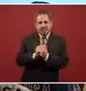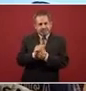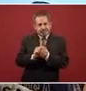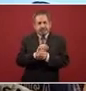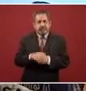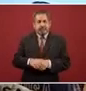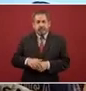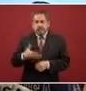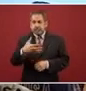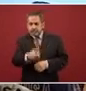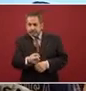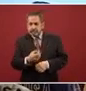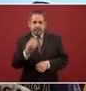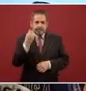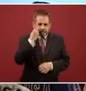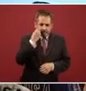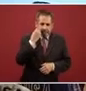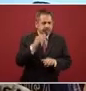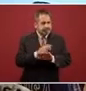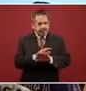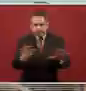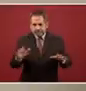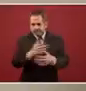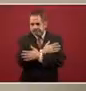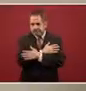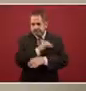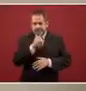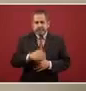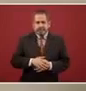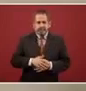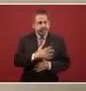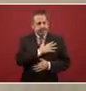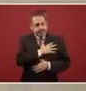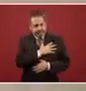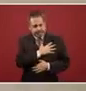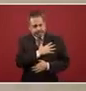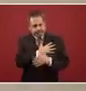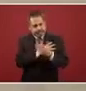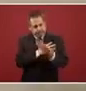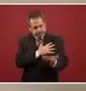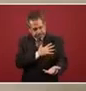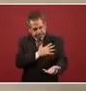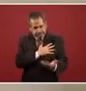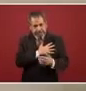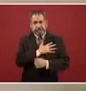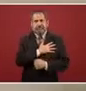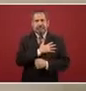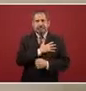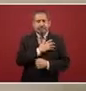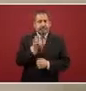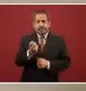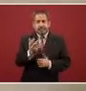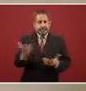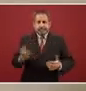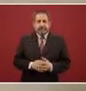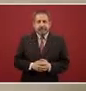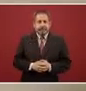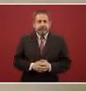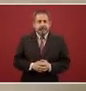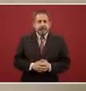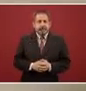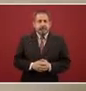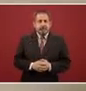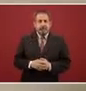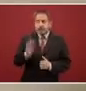saludar de mano, de beso o de abrazo. Saludemos solo con el corazón y con una respetuosa reverencia. Y si